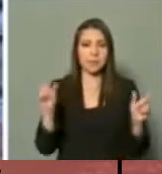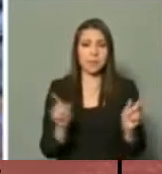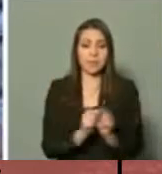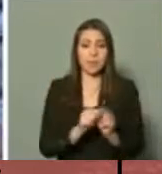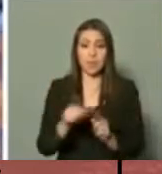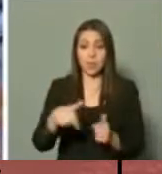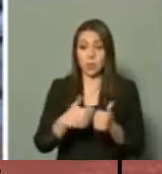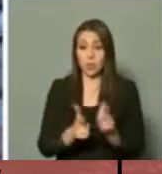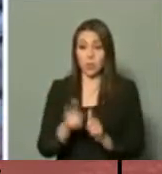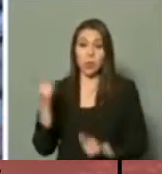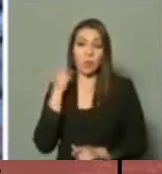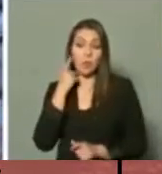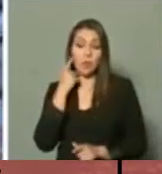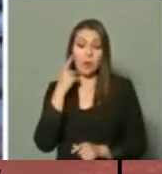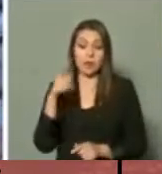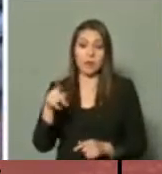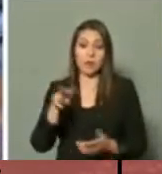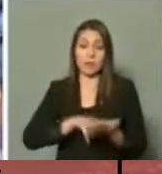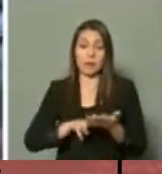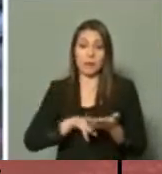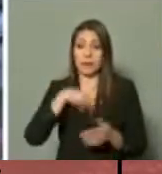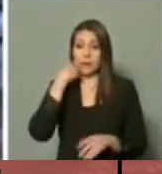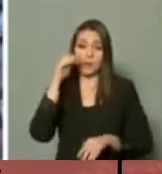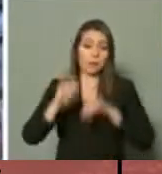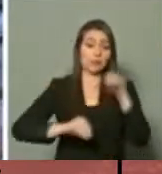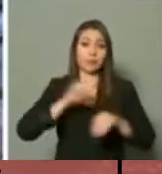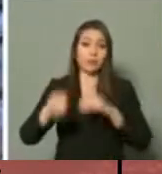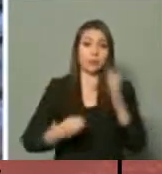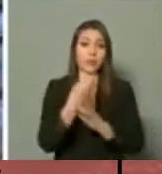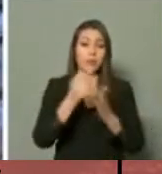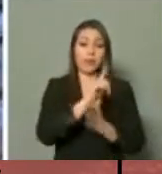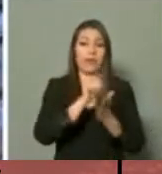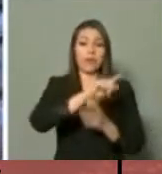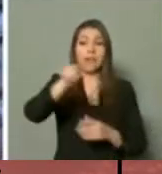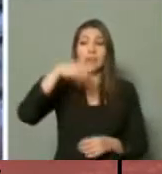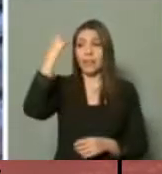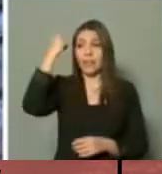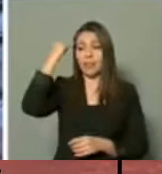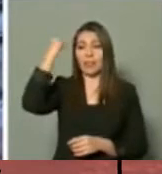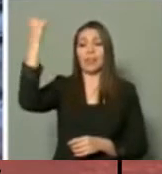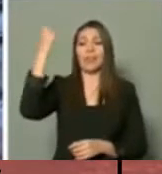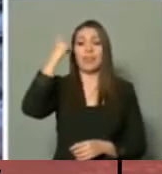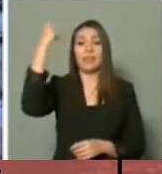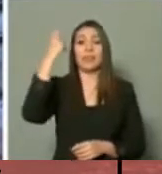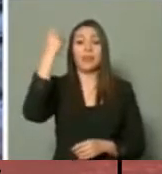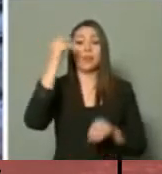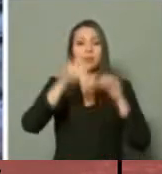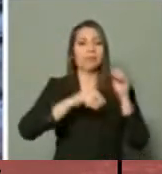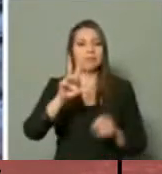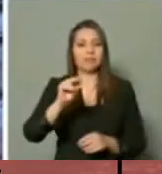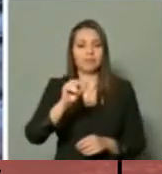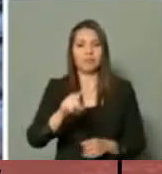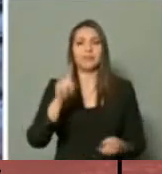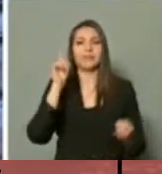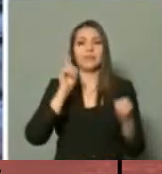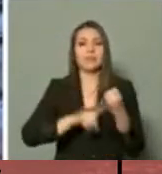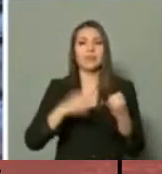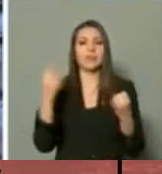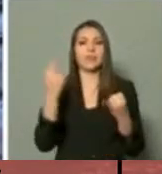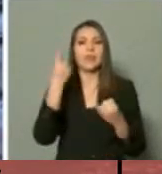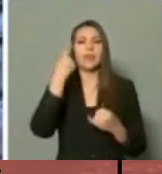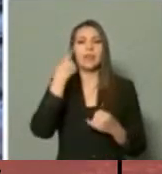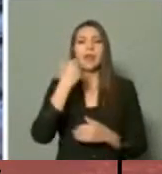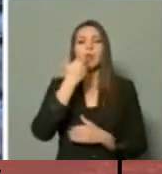muchas leyes como ellos que inventan que van a hacer muchas. Instalaciones para transformar la basura con electricidad. Banco de Alimentos contra el Hambre,